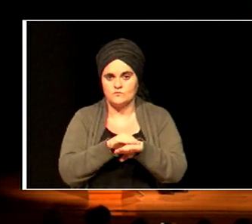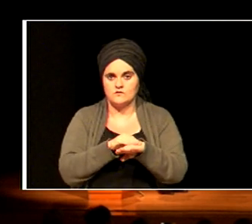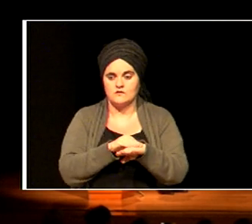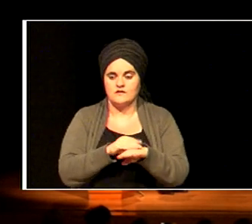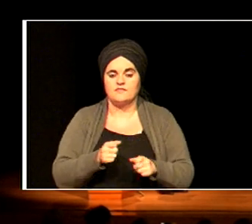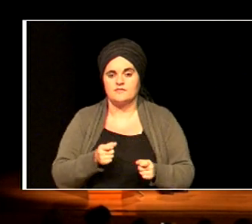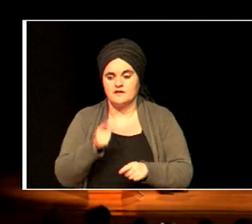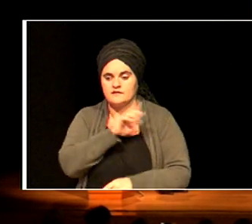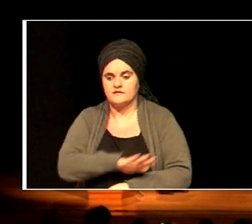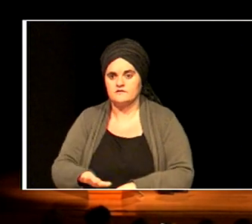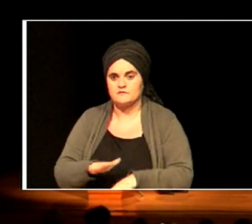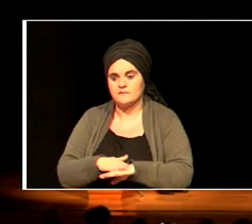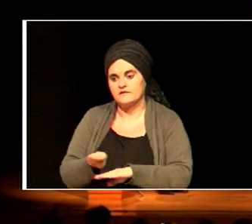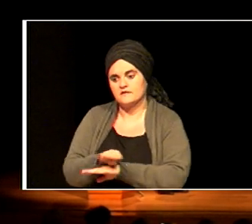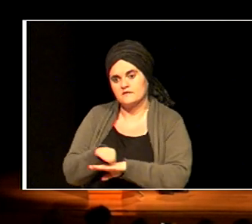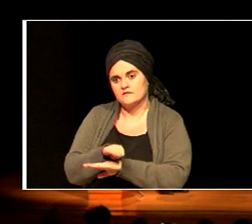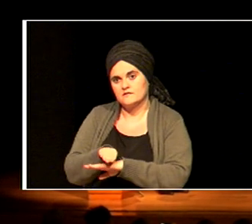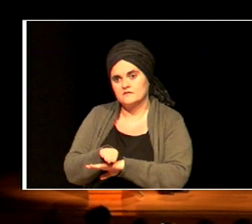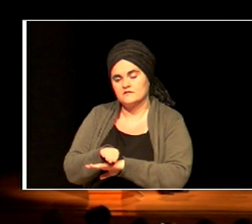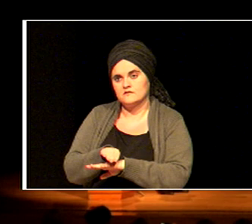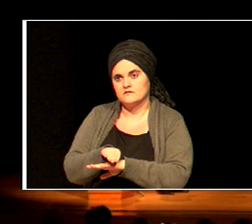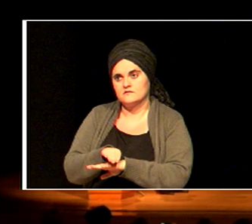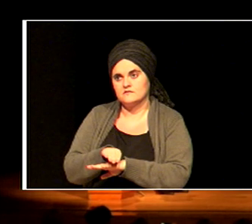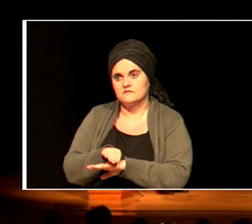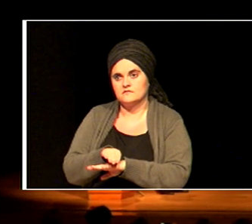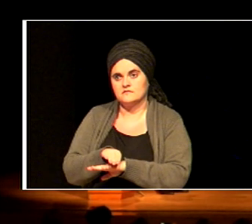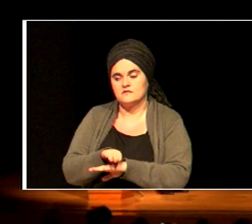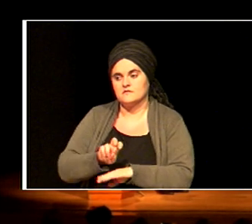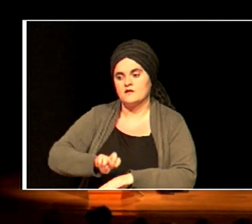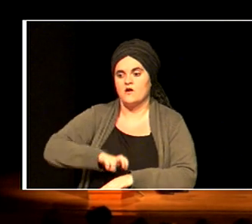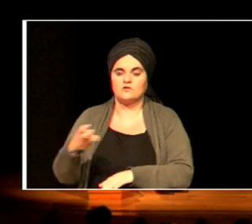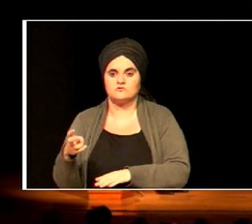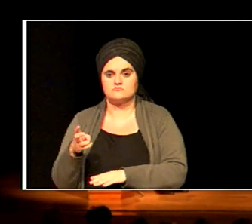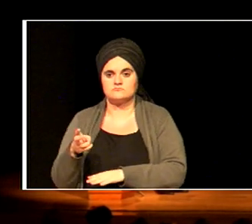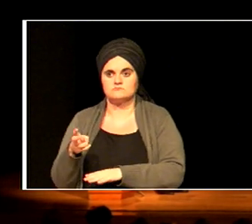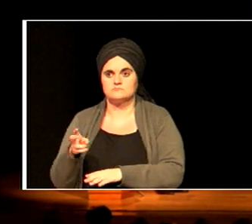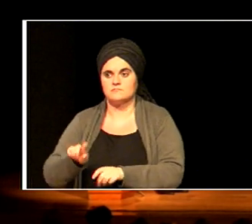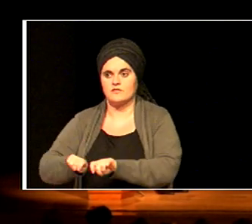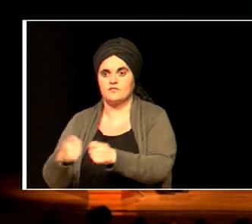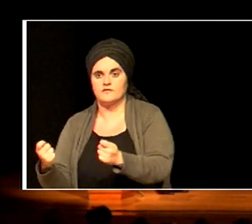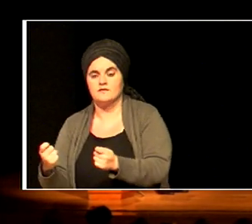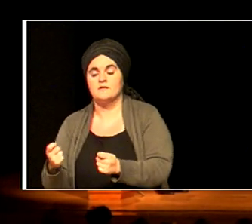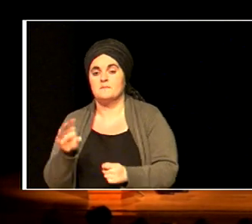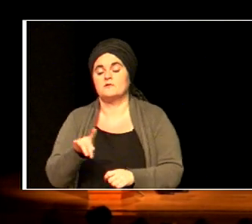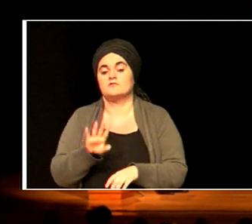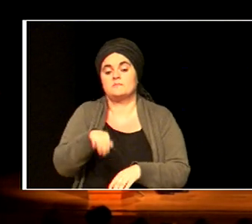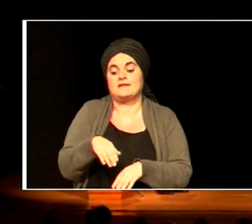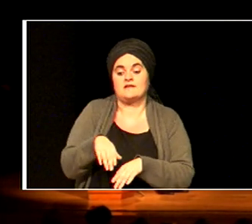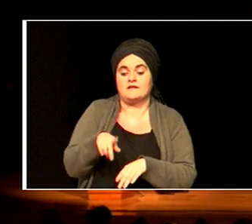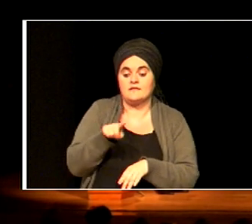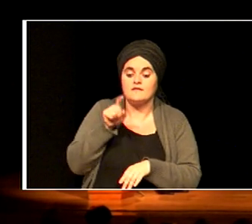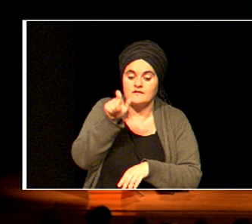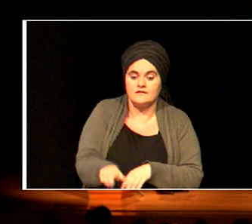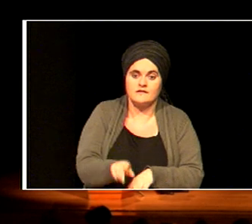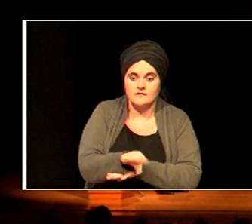niños que en determinados momentos dañaban a otros, pero también ha sido un aprendizaje para el resto de niños, ¿no? De otras estrategias,